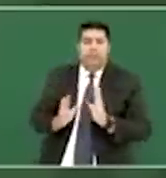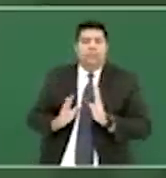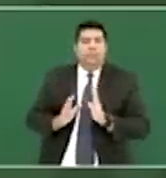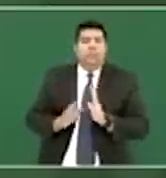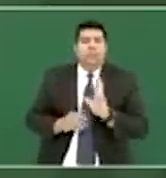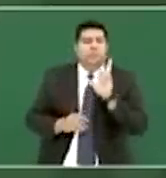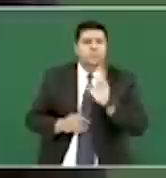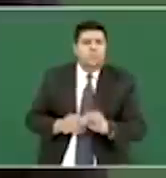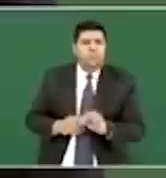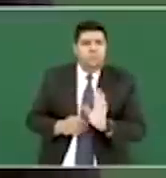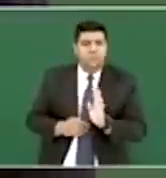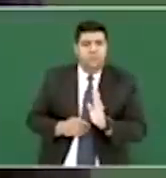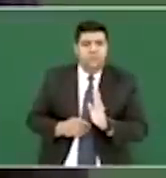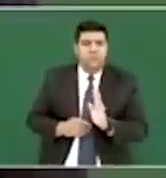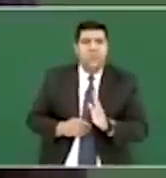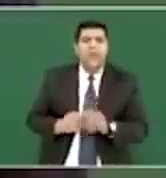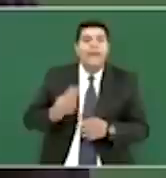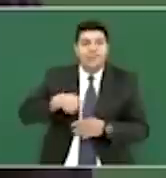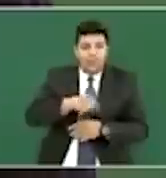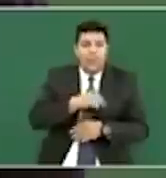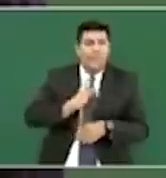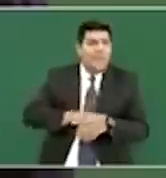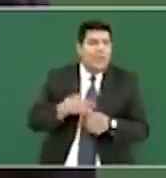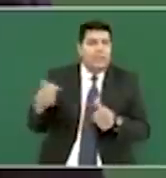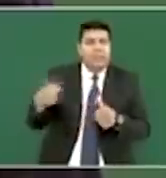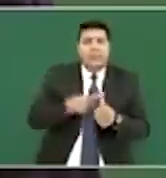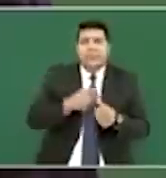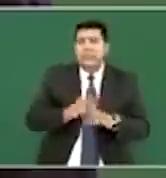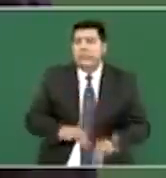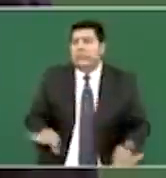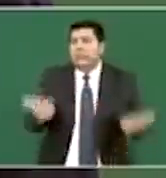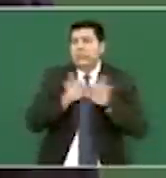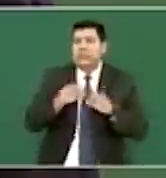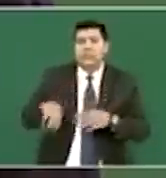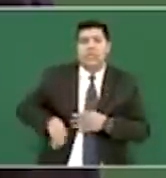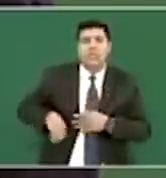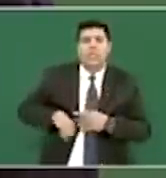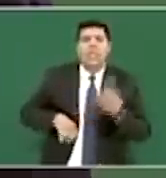Nos interesa la seguridad pública, ese es el cambio.